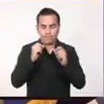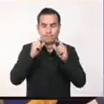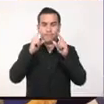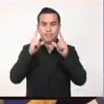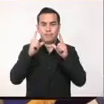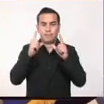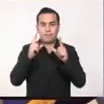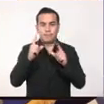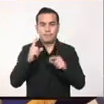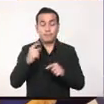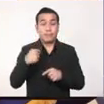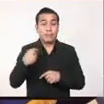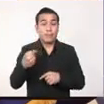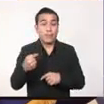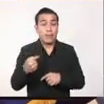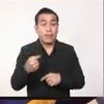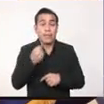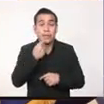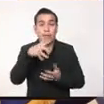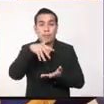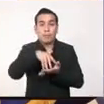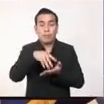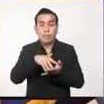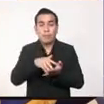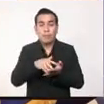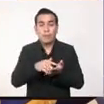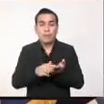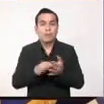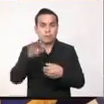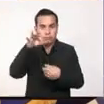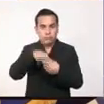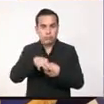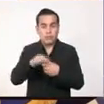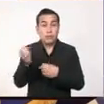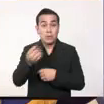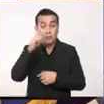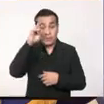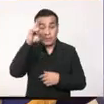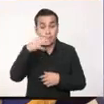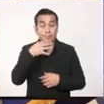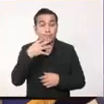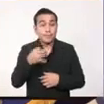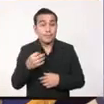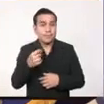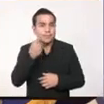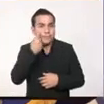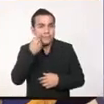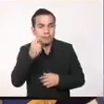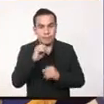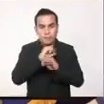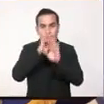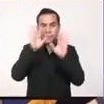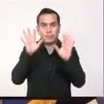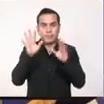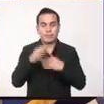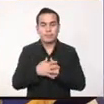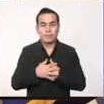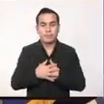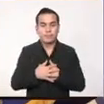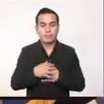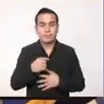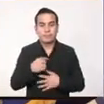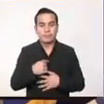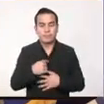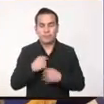impresionante, otorgada 100% por el pueblo. Es la primera vez. Y ojo, ni